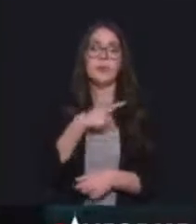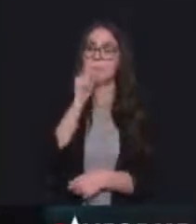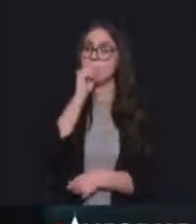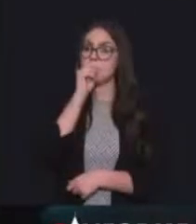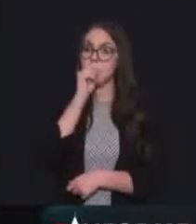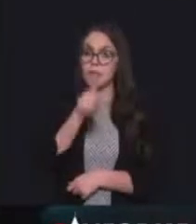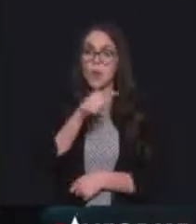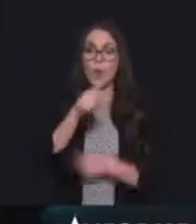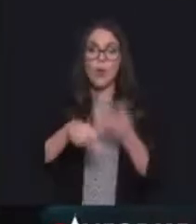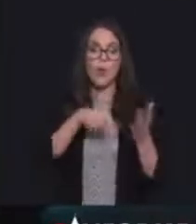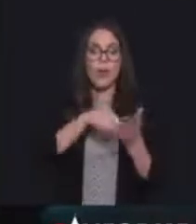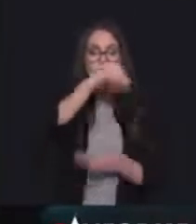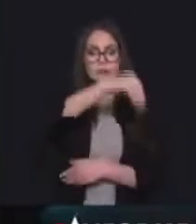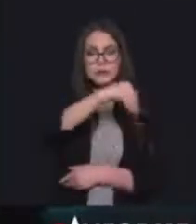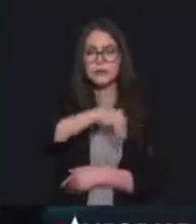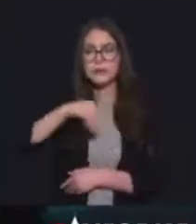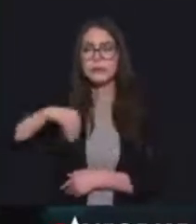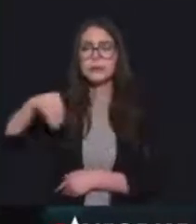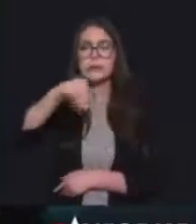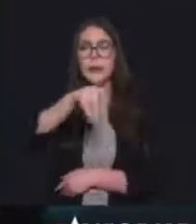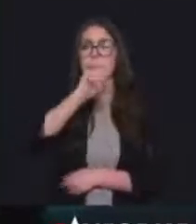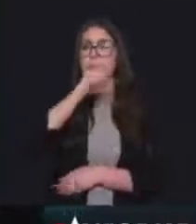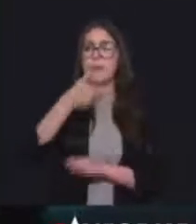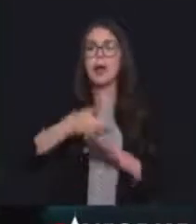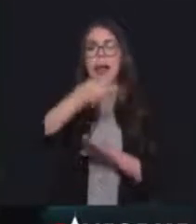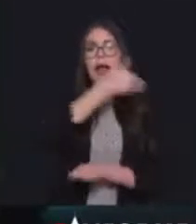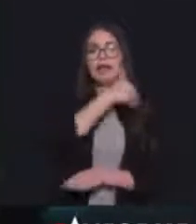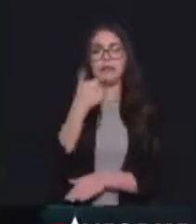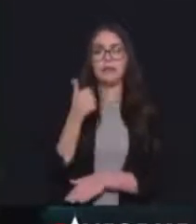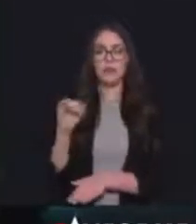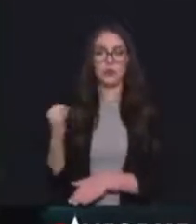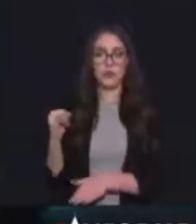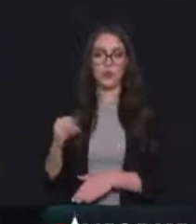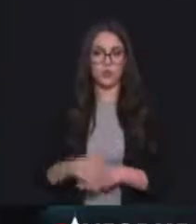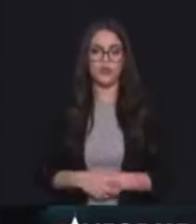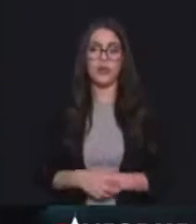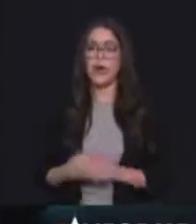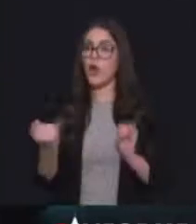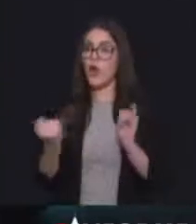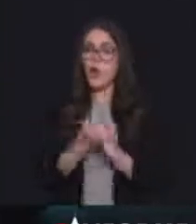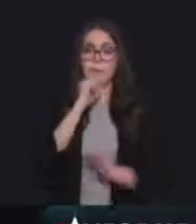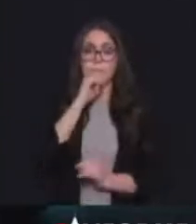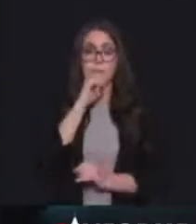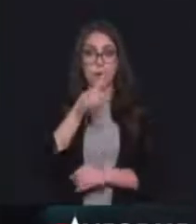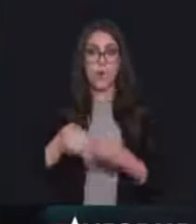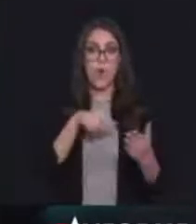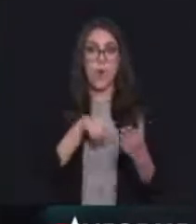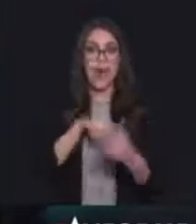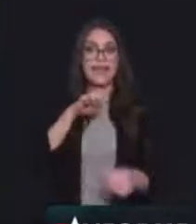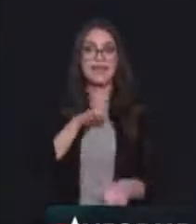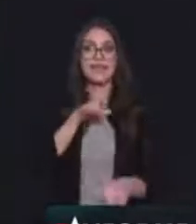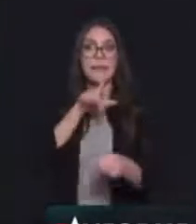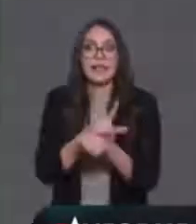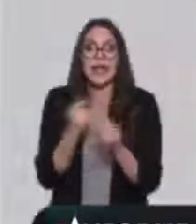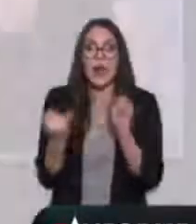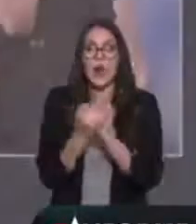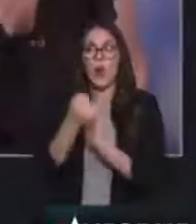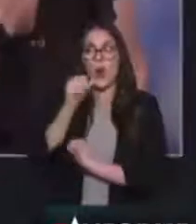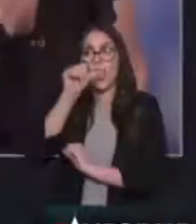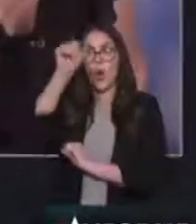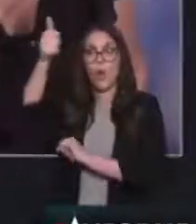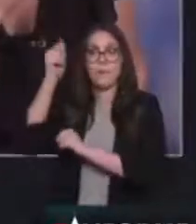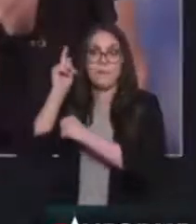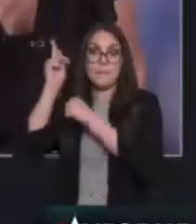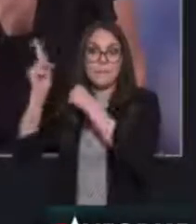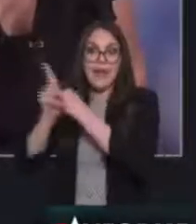número de las casillas que hubo el 6 de junio pasado. También hablaríamos de casillas especiales y mexicanos en el extranjero, que era otro